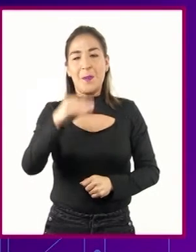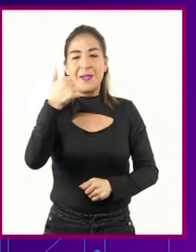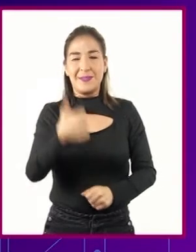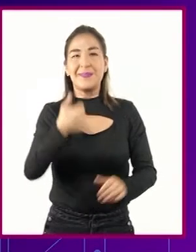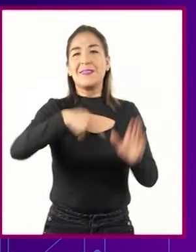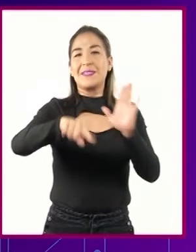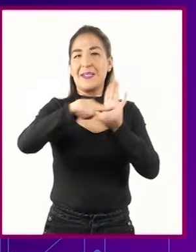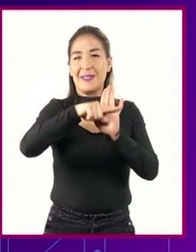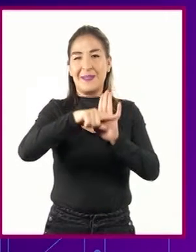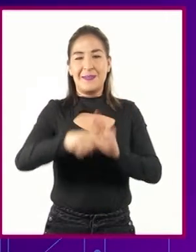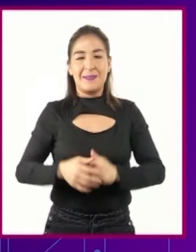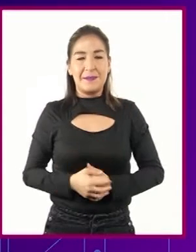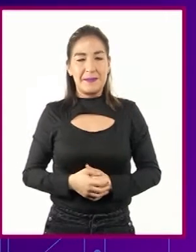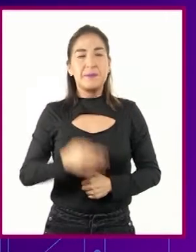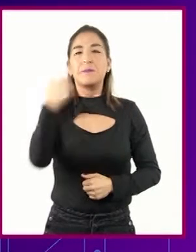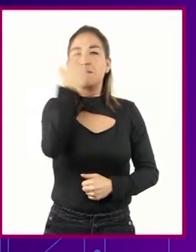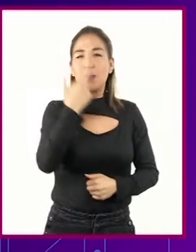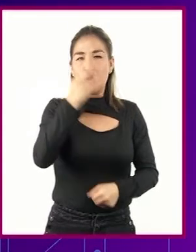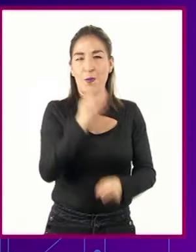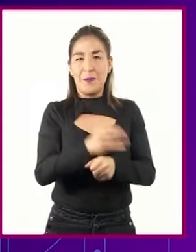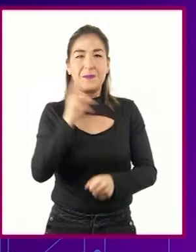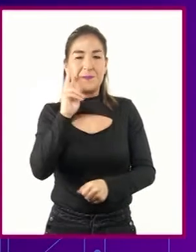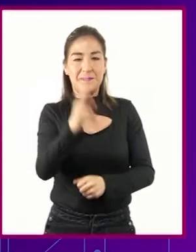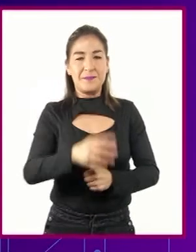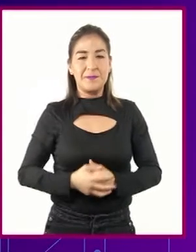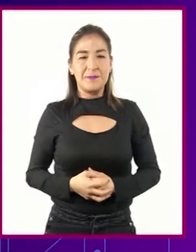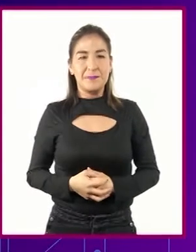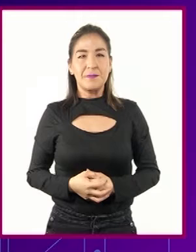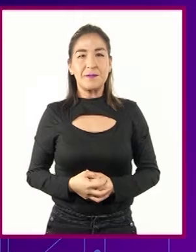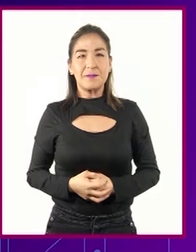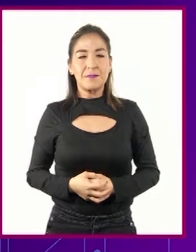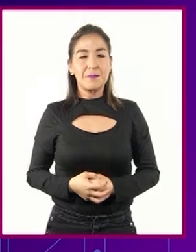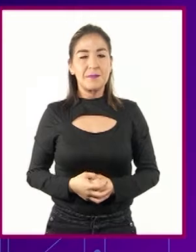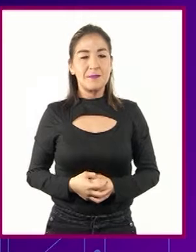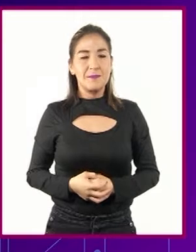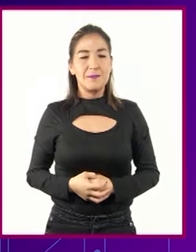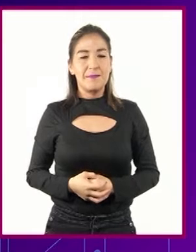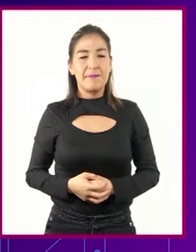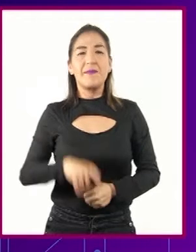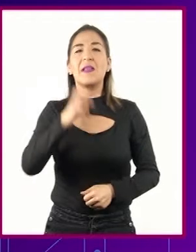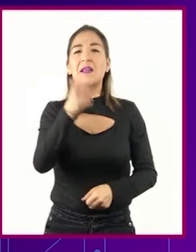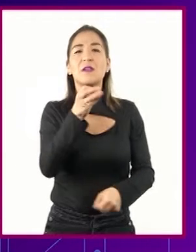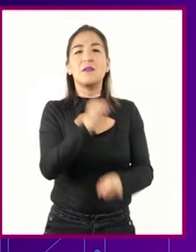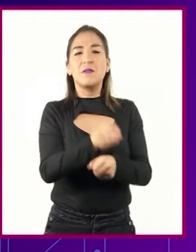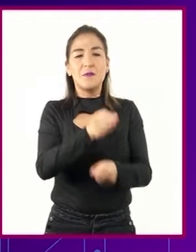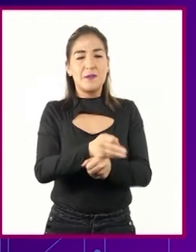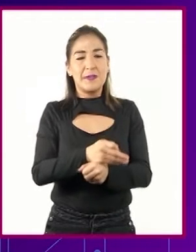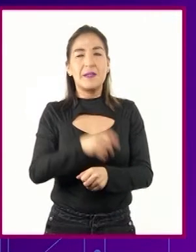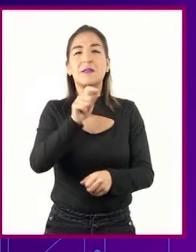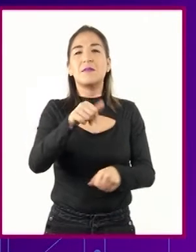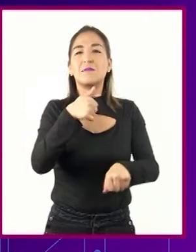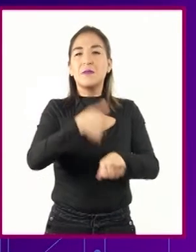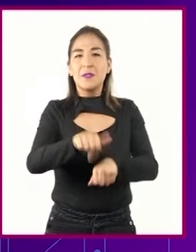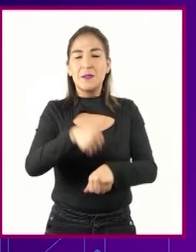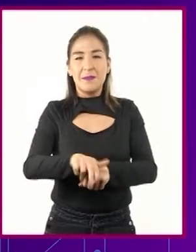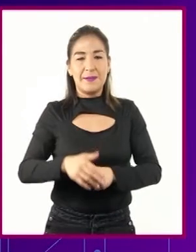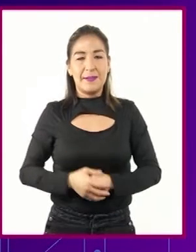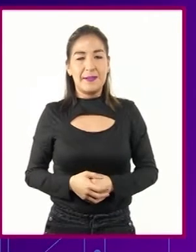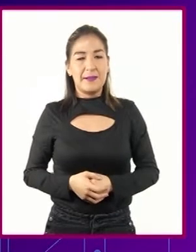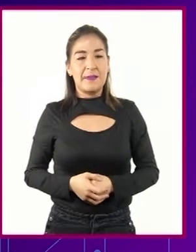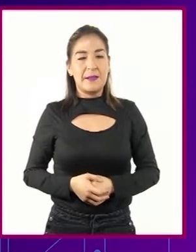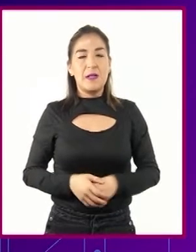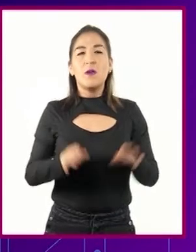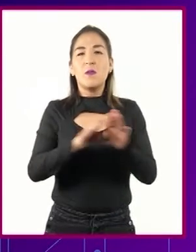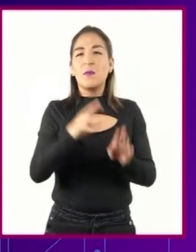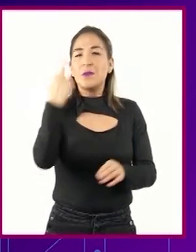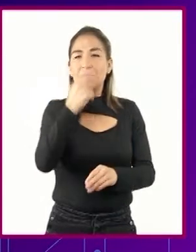96 negativo. Analicemos la operación. ¿Qué sucede en este caso si escribimos la operación sin los